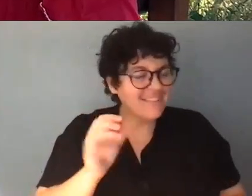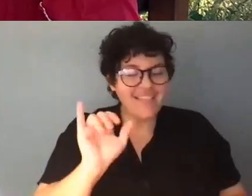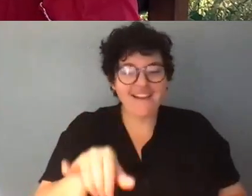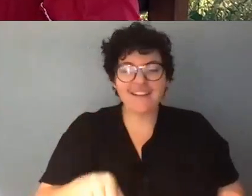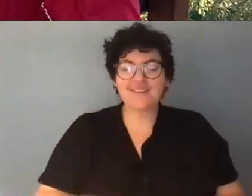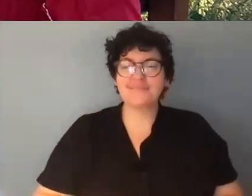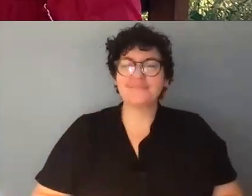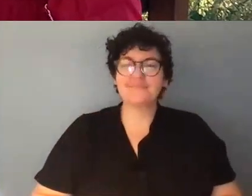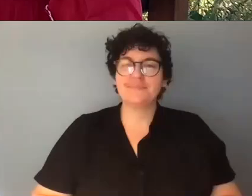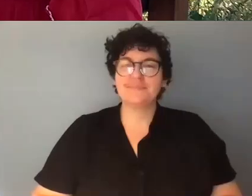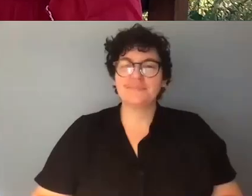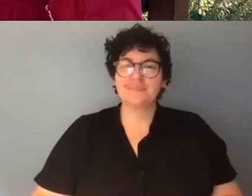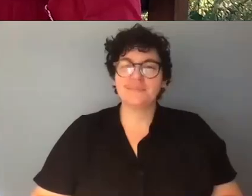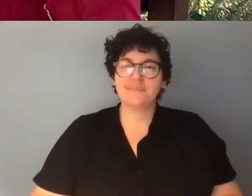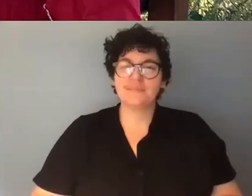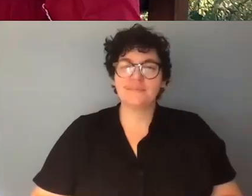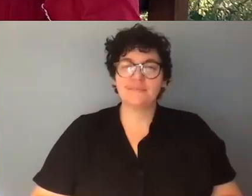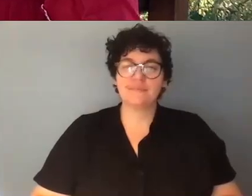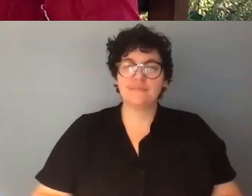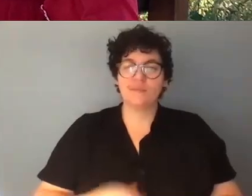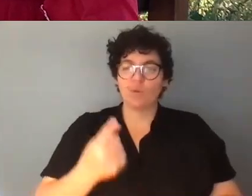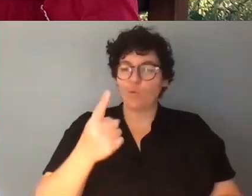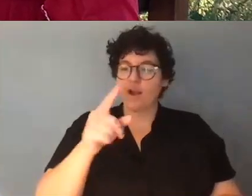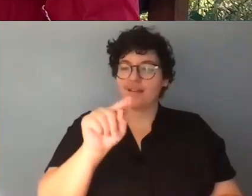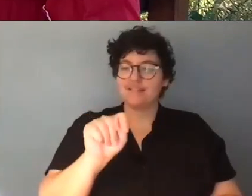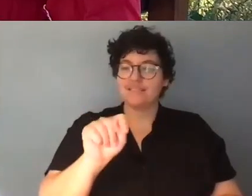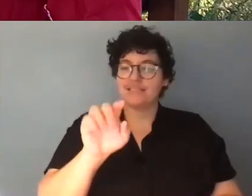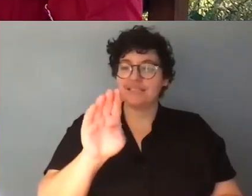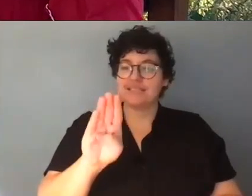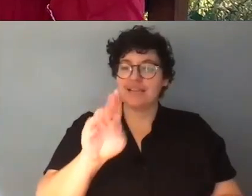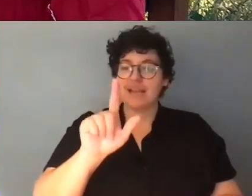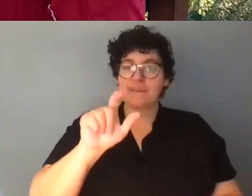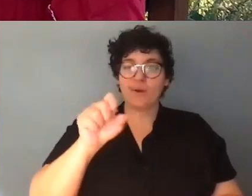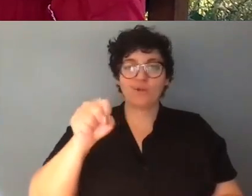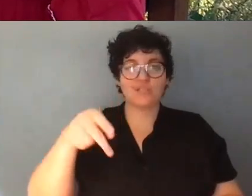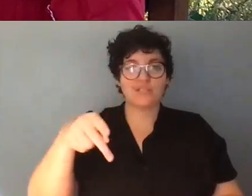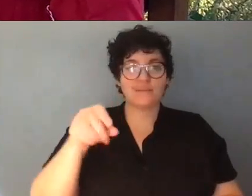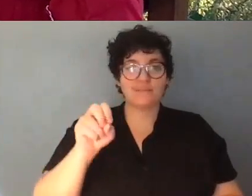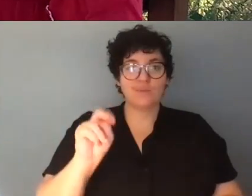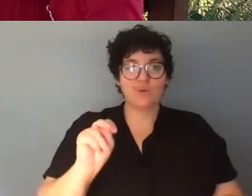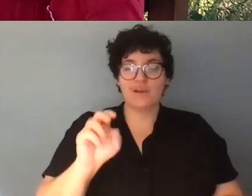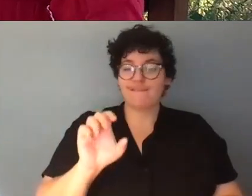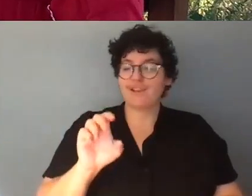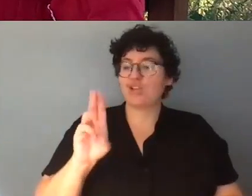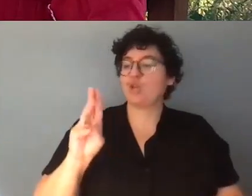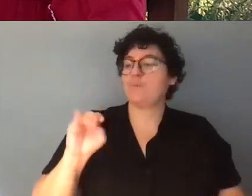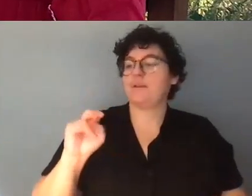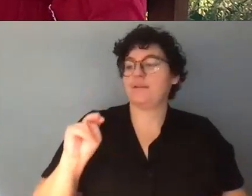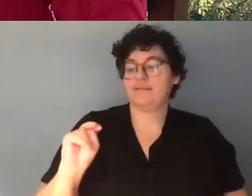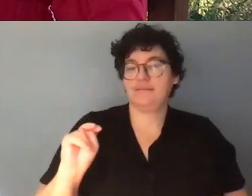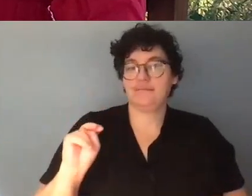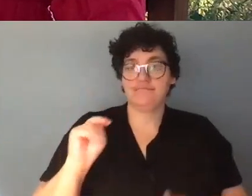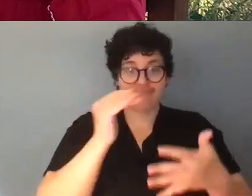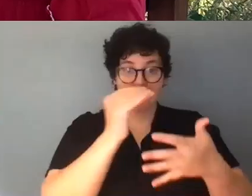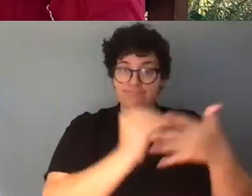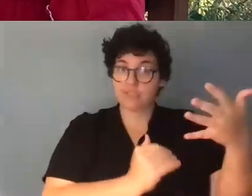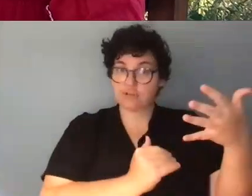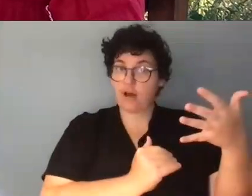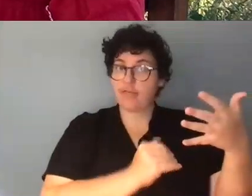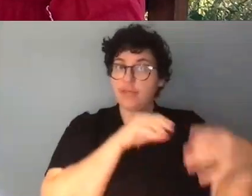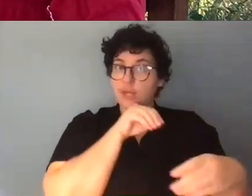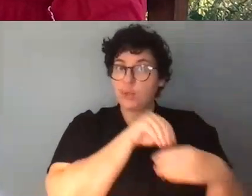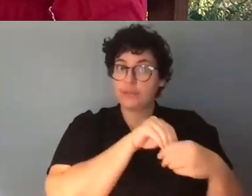Ajo. Y una cuchara de cumin. Estos son